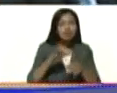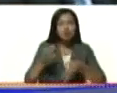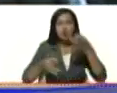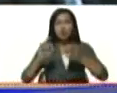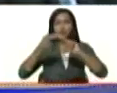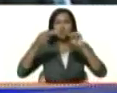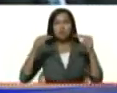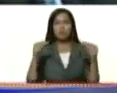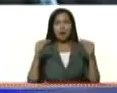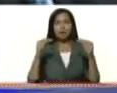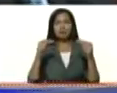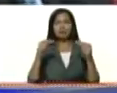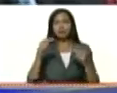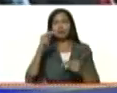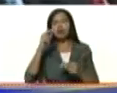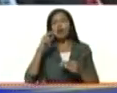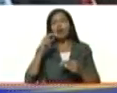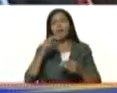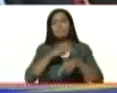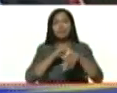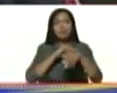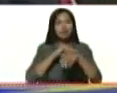Menéndez,